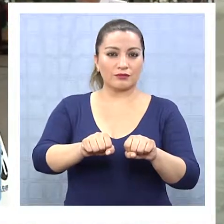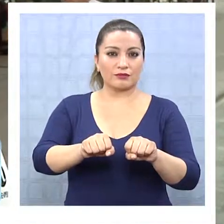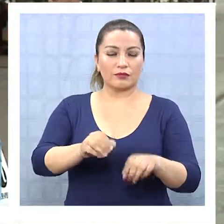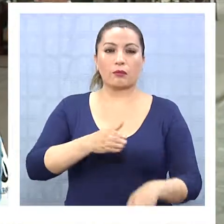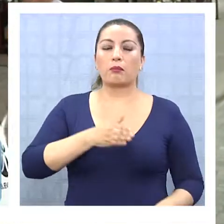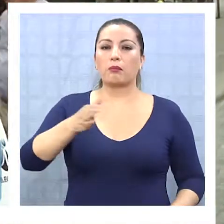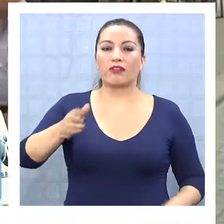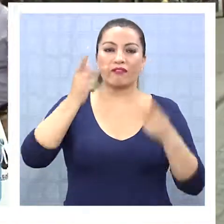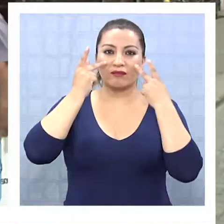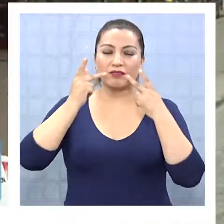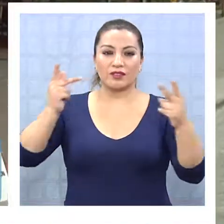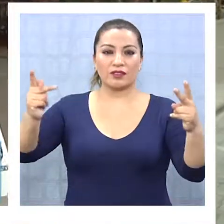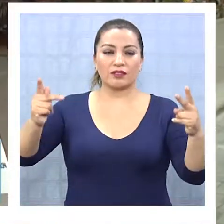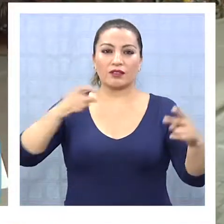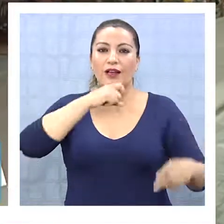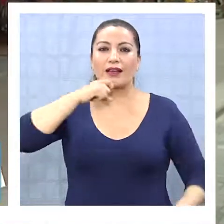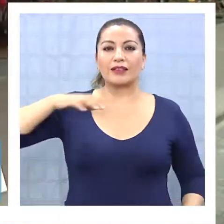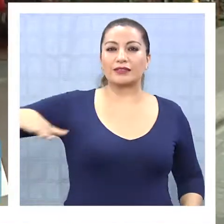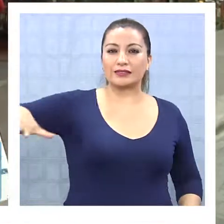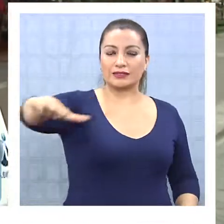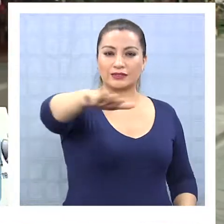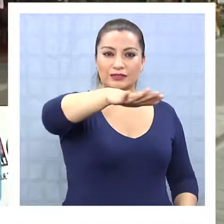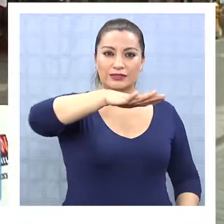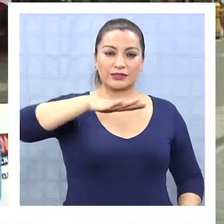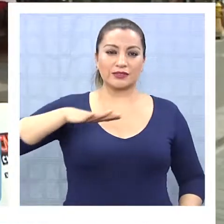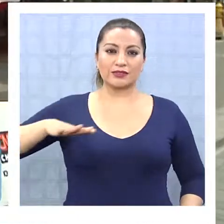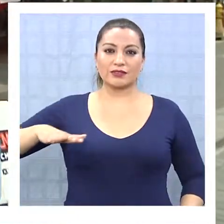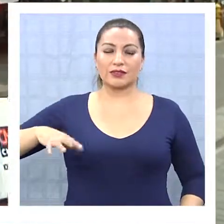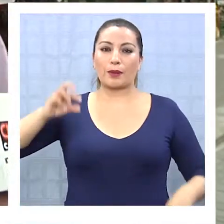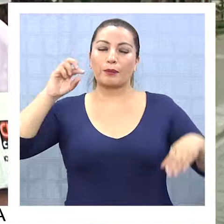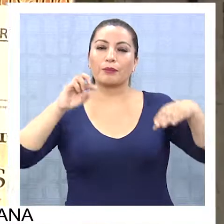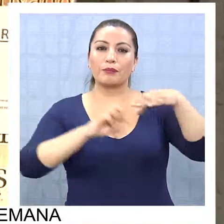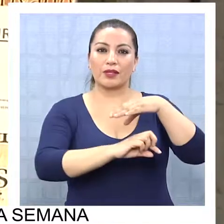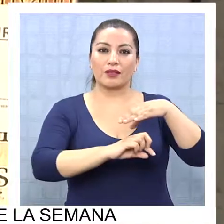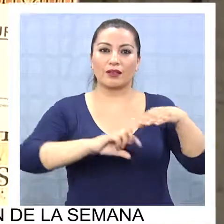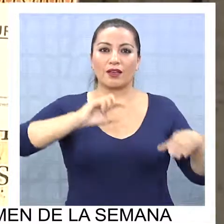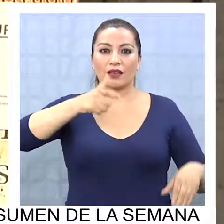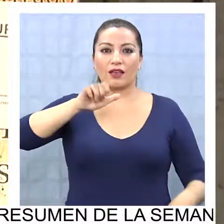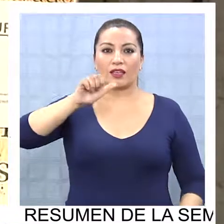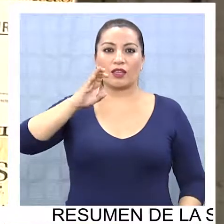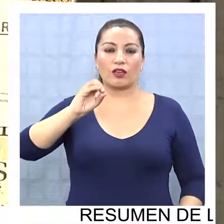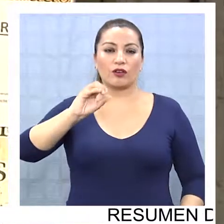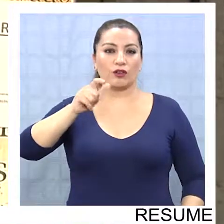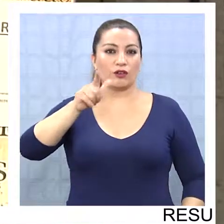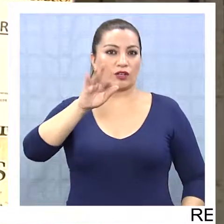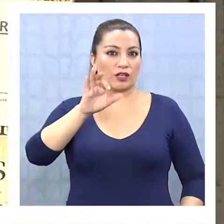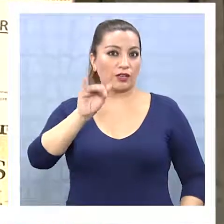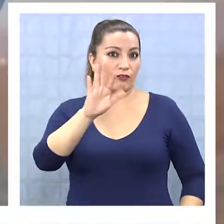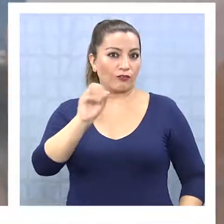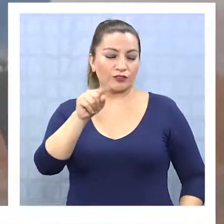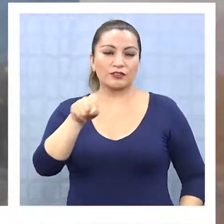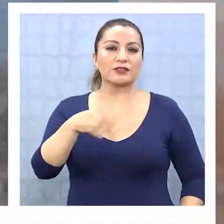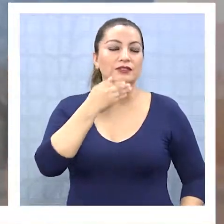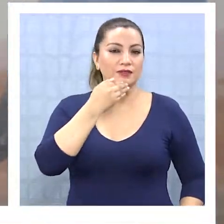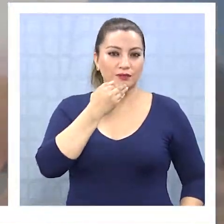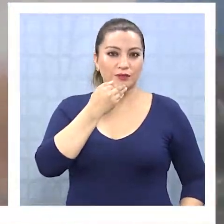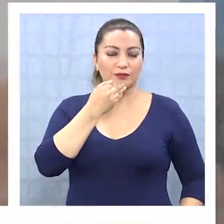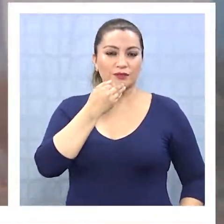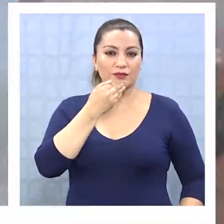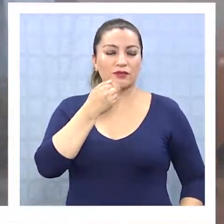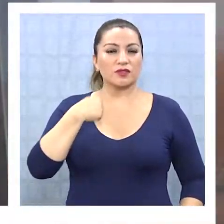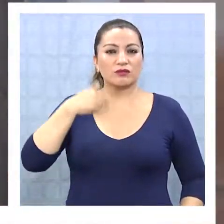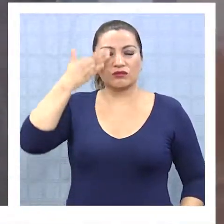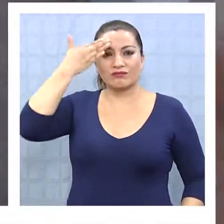para ir al altiplano, acá a la zona de Pica, los geolifos. Tenemos reservas afortunadamente, así